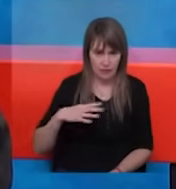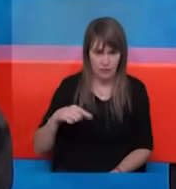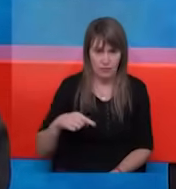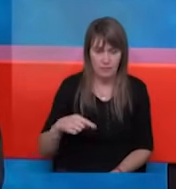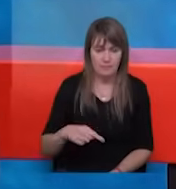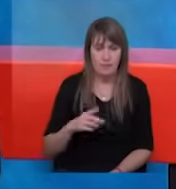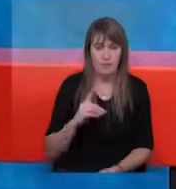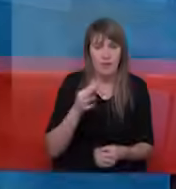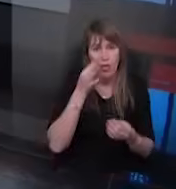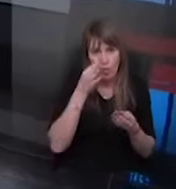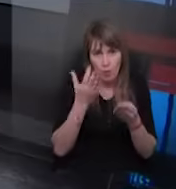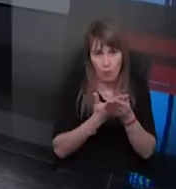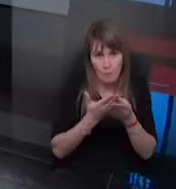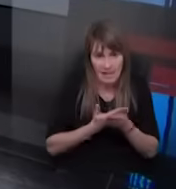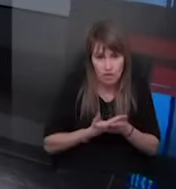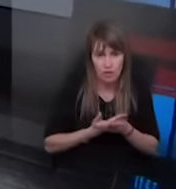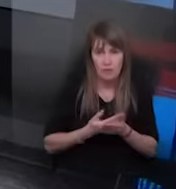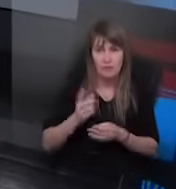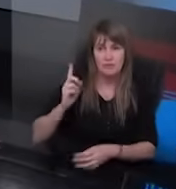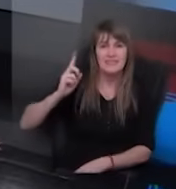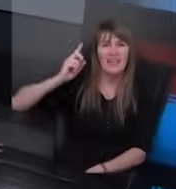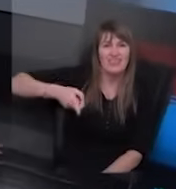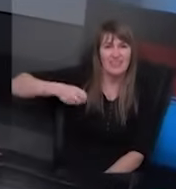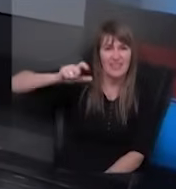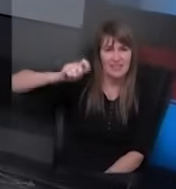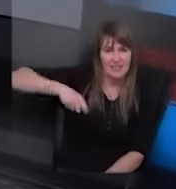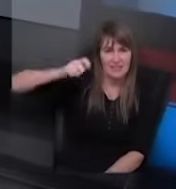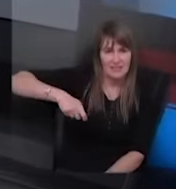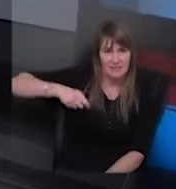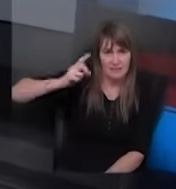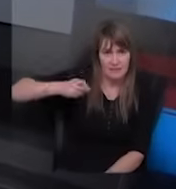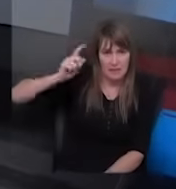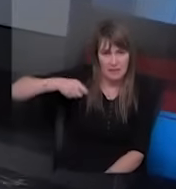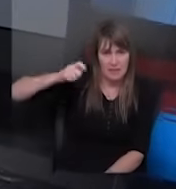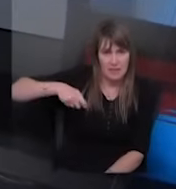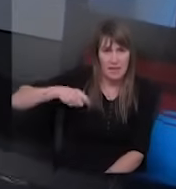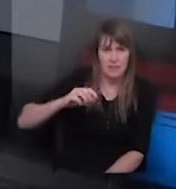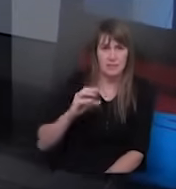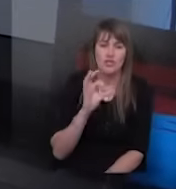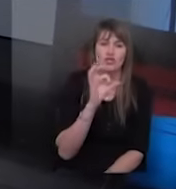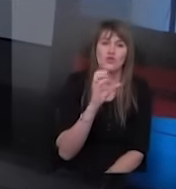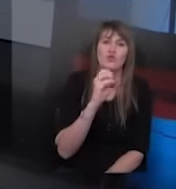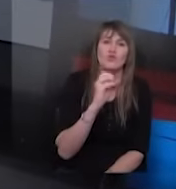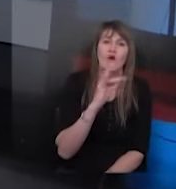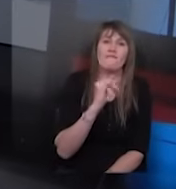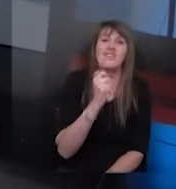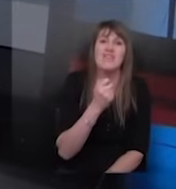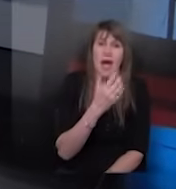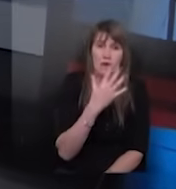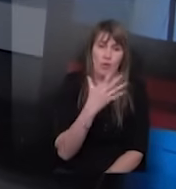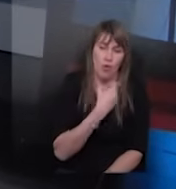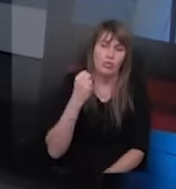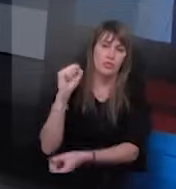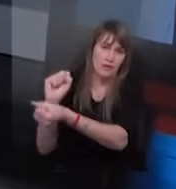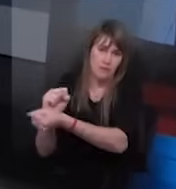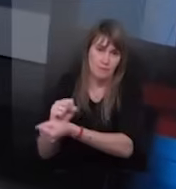el documento de la sentencia por la cual condenaron a Miguel Sofía, donde se relata todos